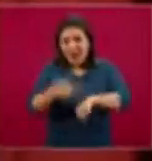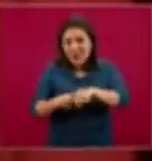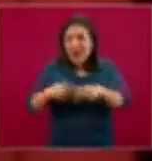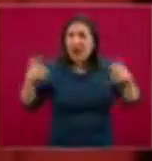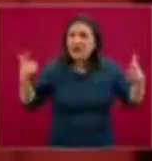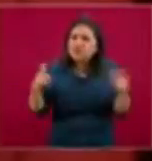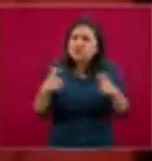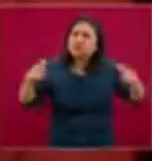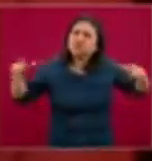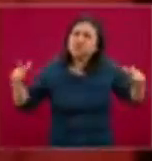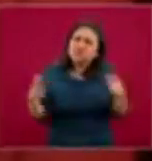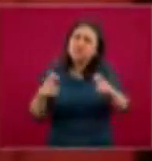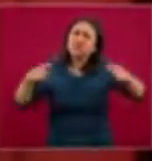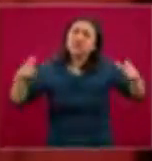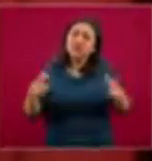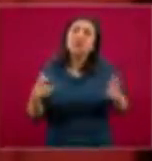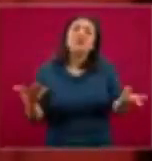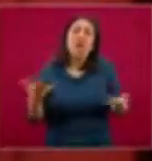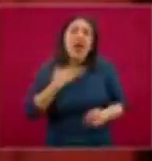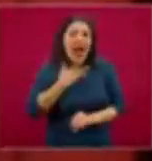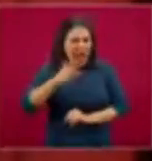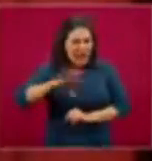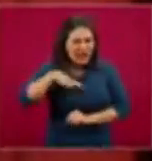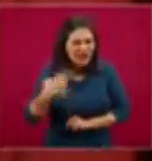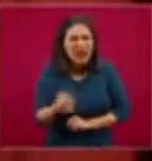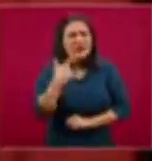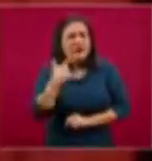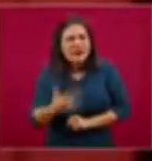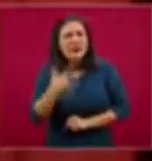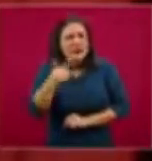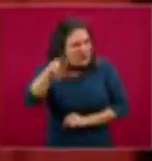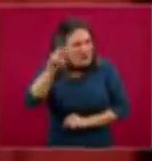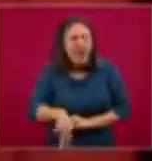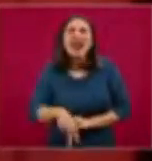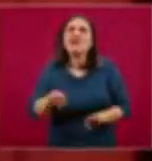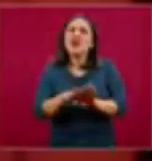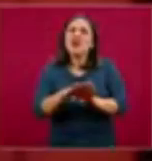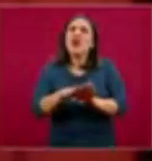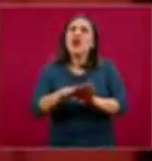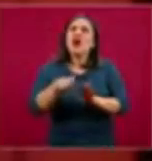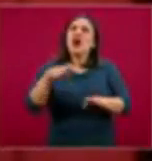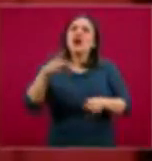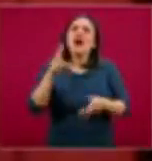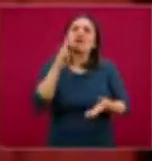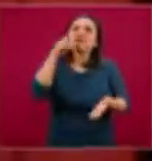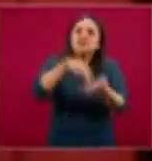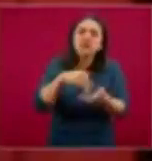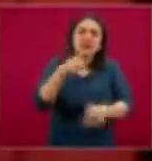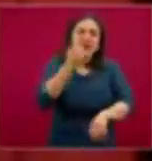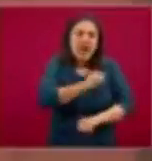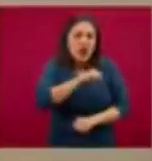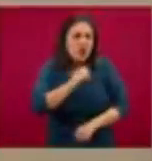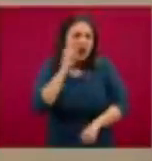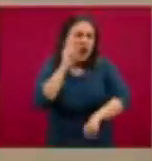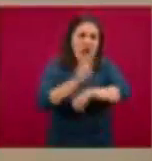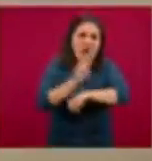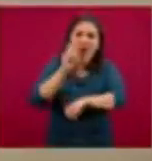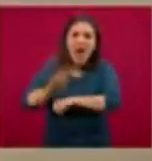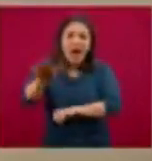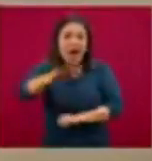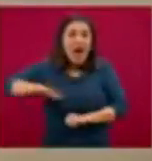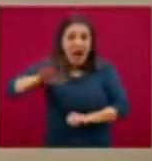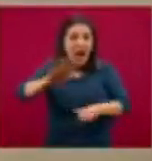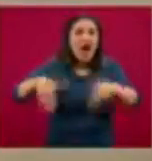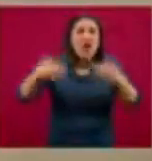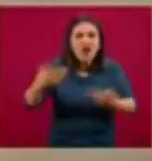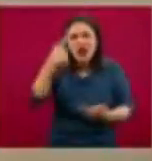y la mitigación, a pesar de todos los grandes esfuerzos que se han hecho de epidemiología de campo, de salud pública en el terreno, en